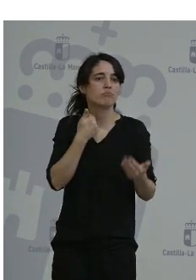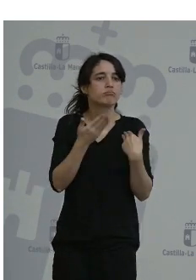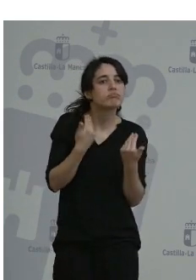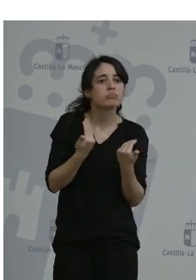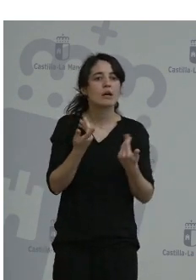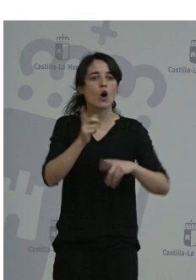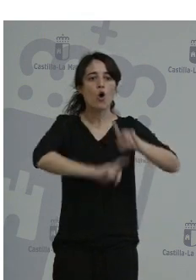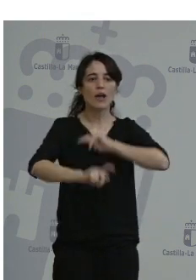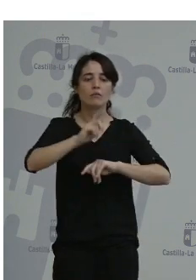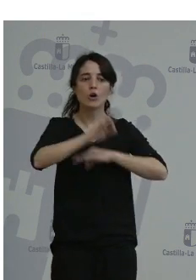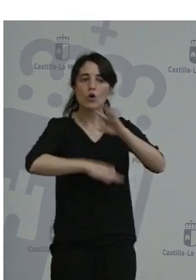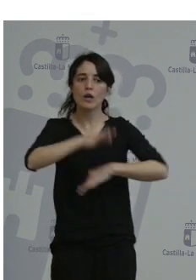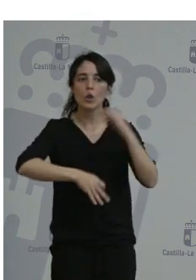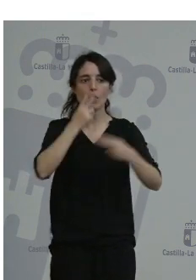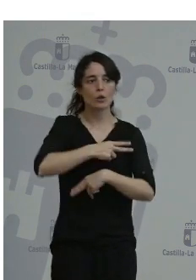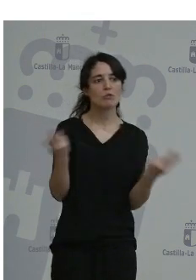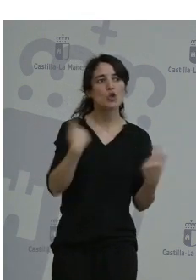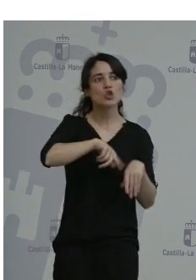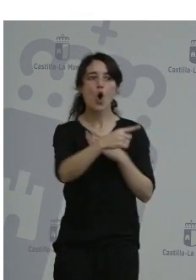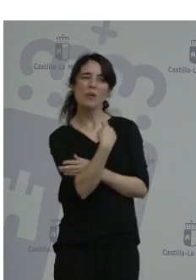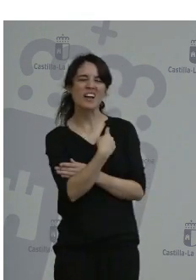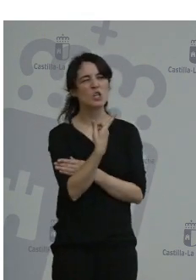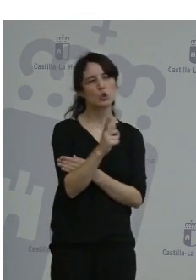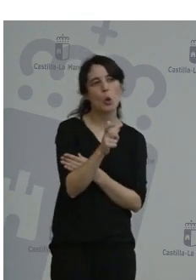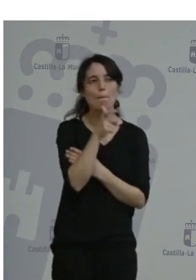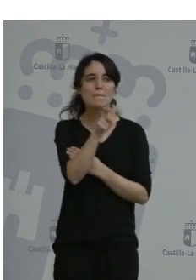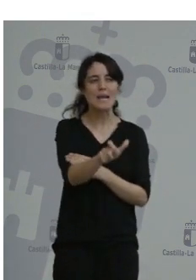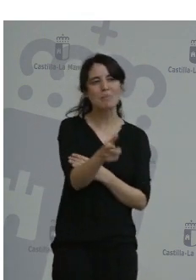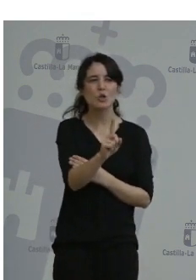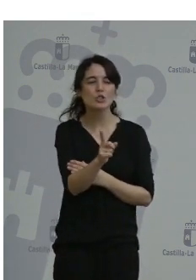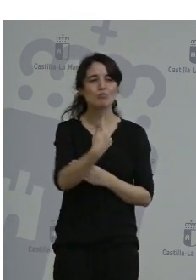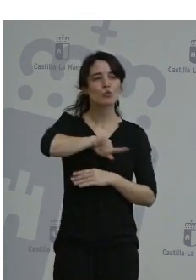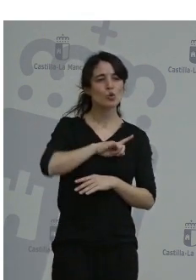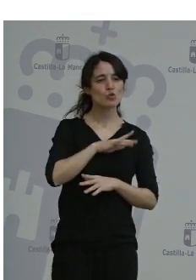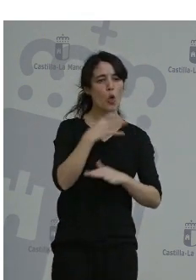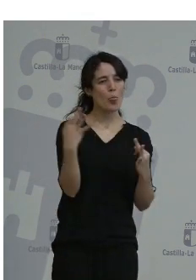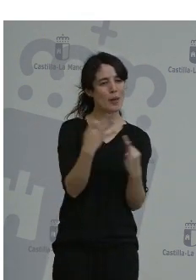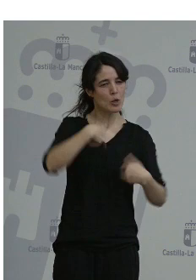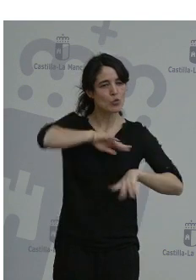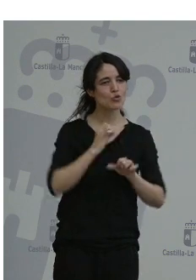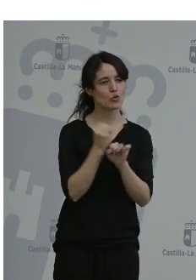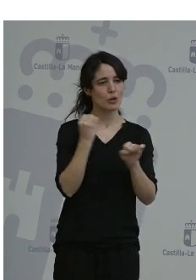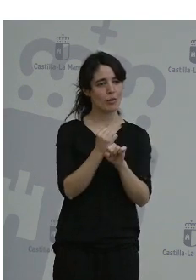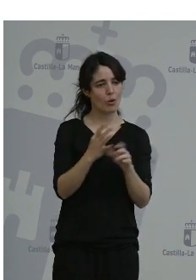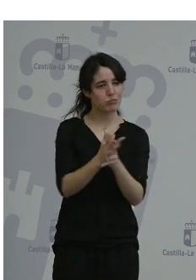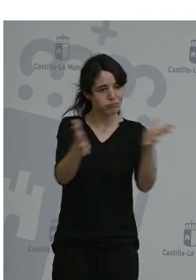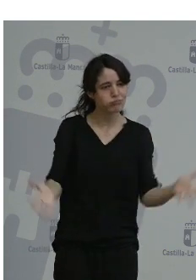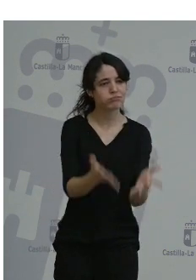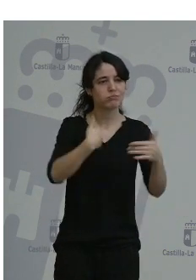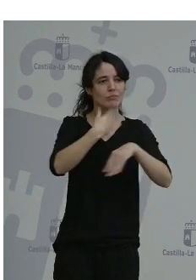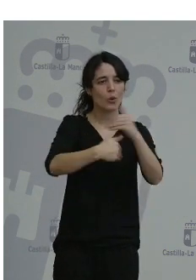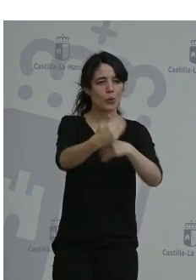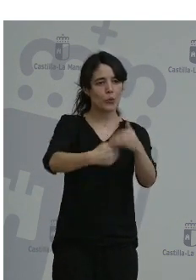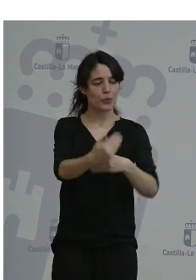obligados, pero tampoco es la palabra exacta, lo que es nuestra tarea, nuestro deber llevar hacia adelante. Y más que